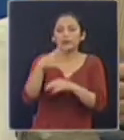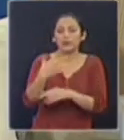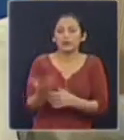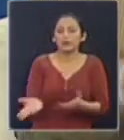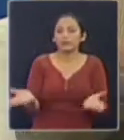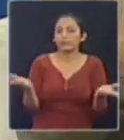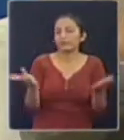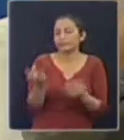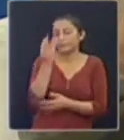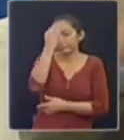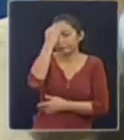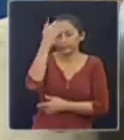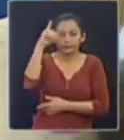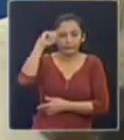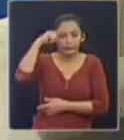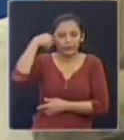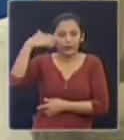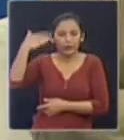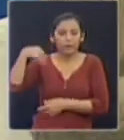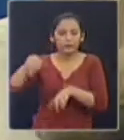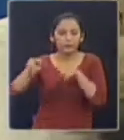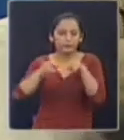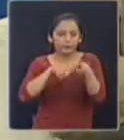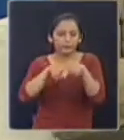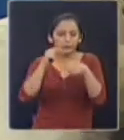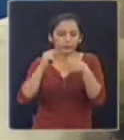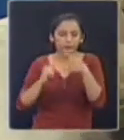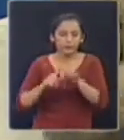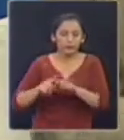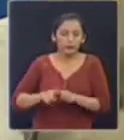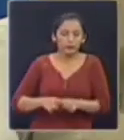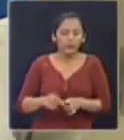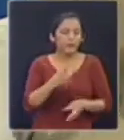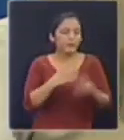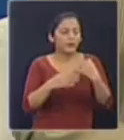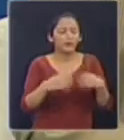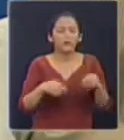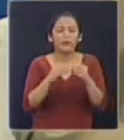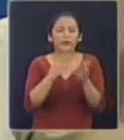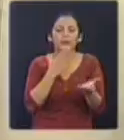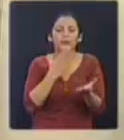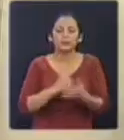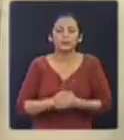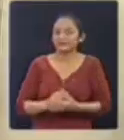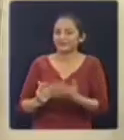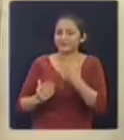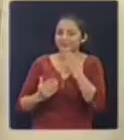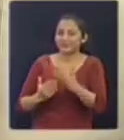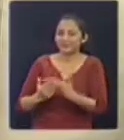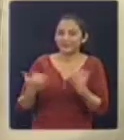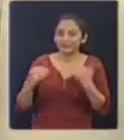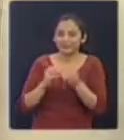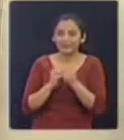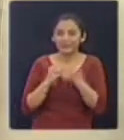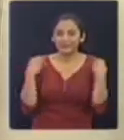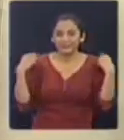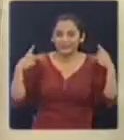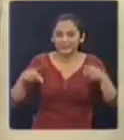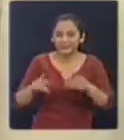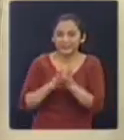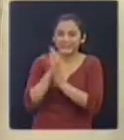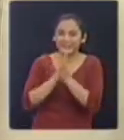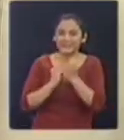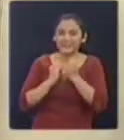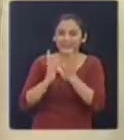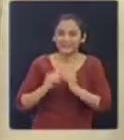excelencia educativa que ya tiene varias ediciones. Cuéntenos un poquito cómo está. Fernando, le agradezco de verdad por darme la oportunidad, en medio de esta entrevista